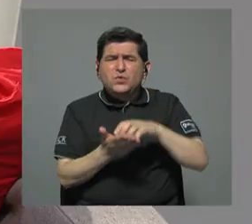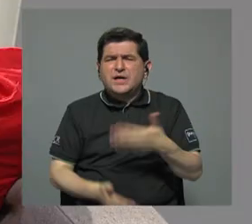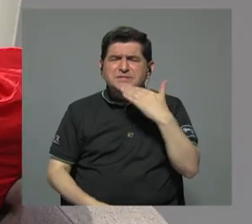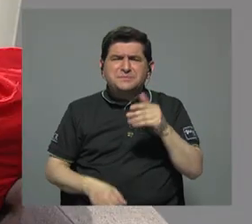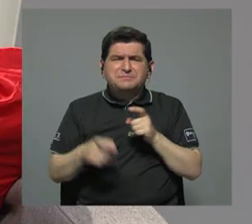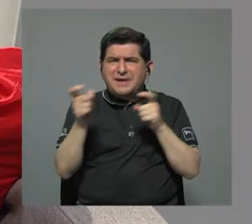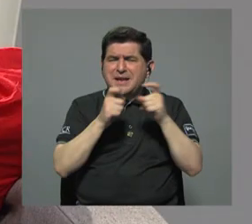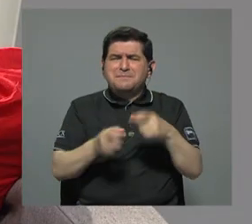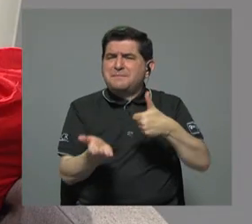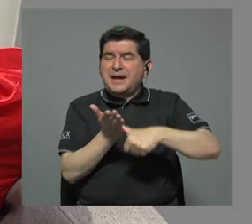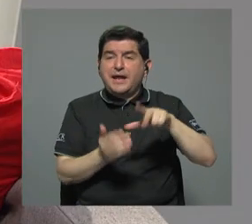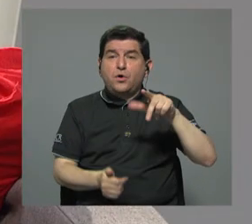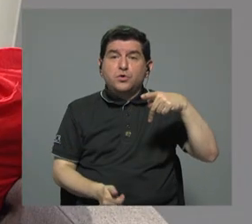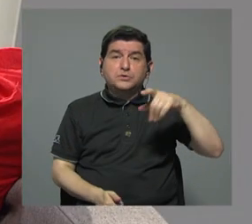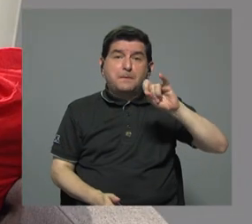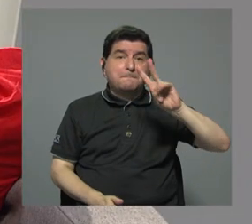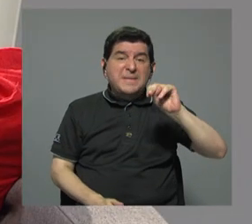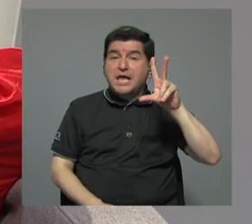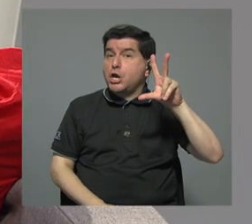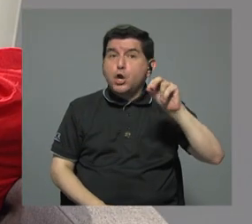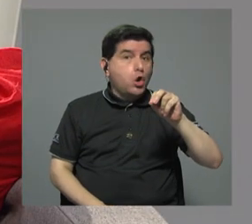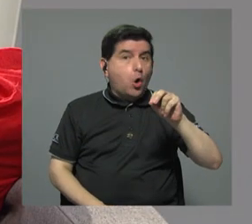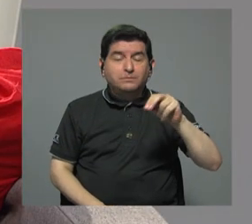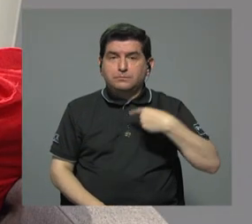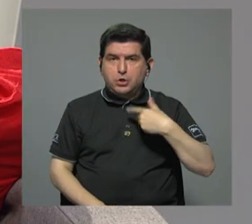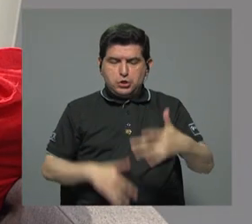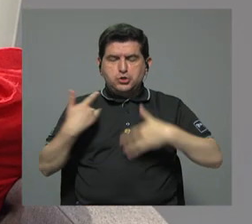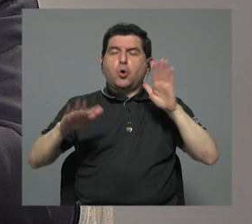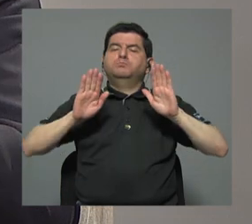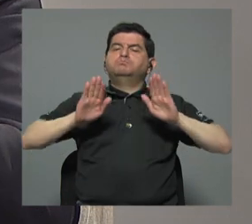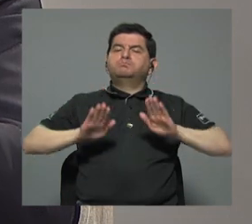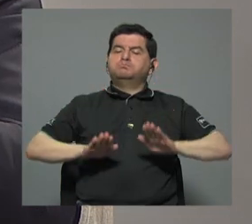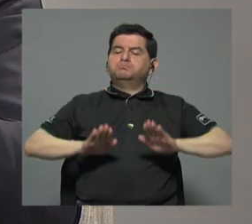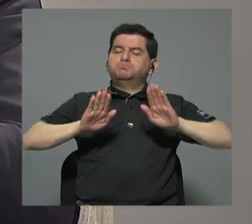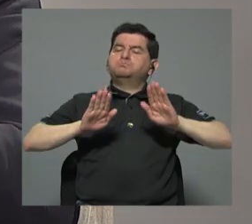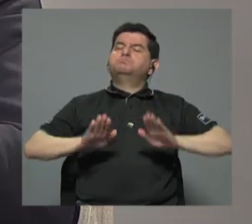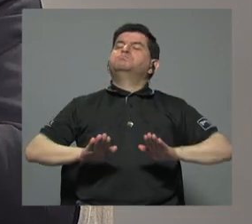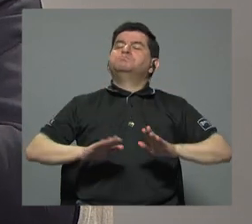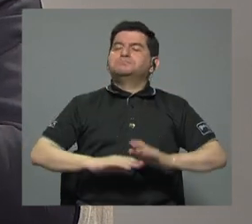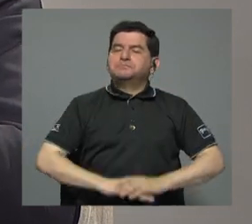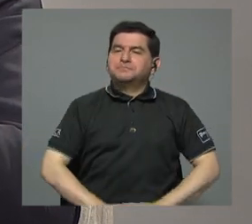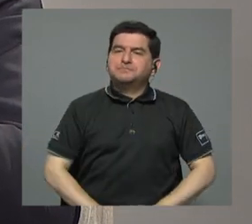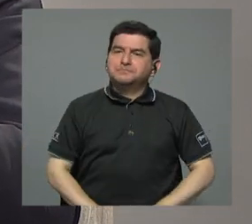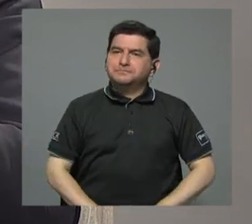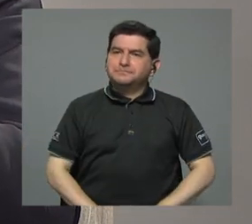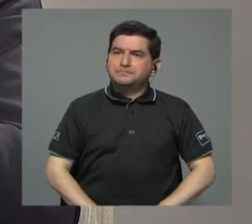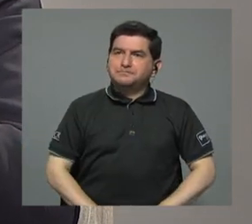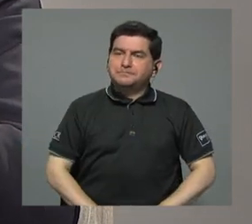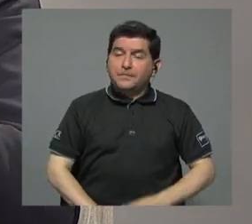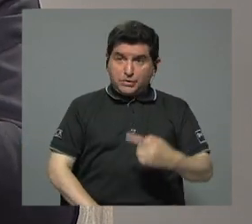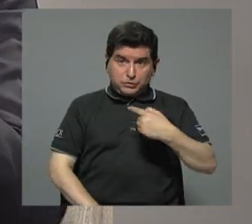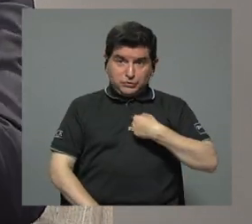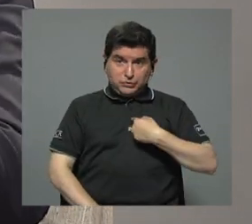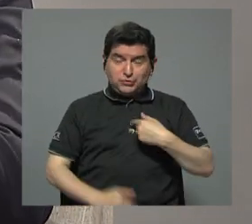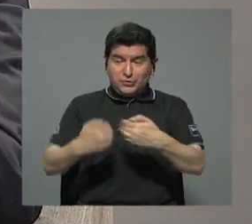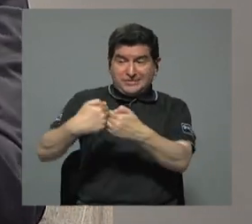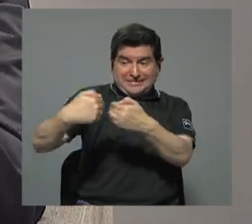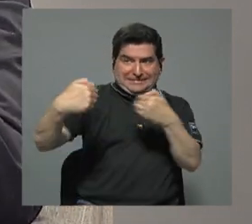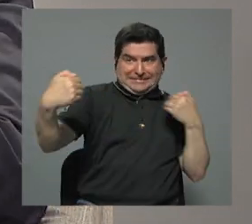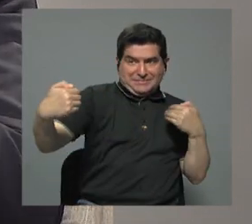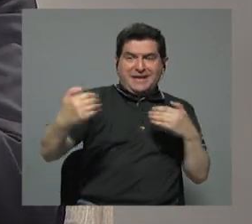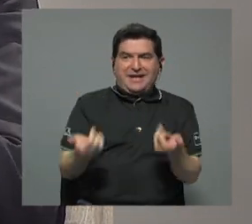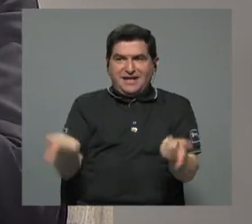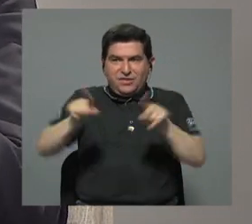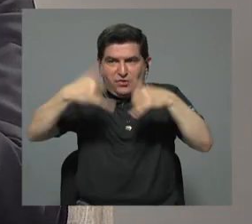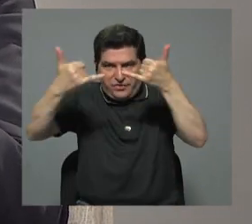el pino y en ese sentido yo me siento muy tranquilo de estar lejos de eso que